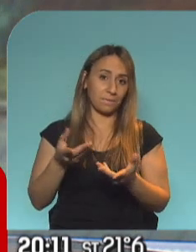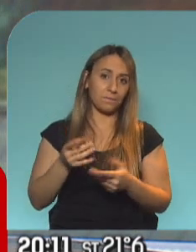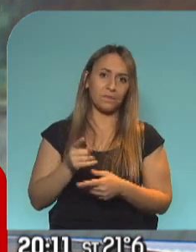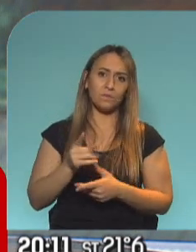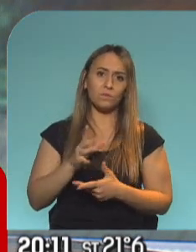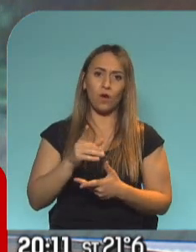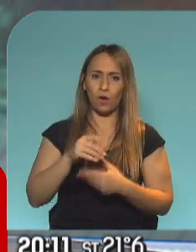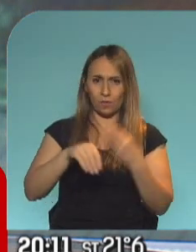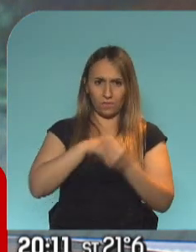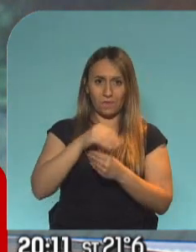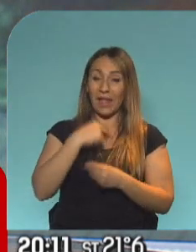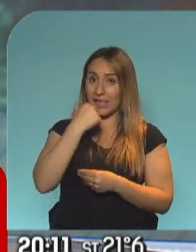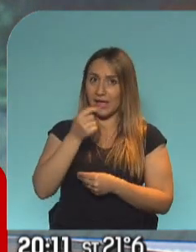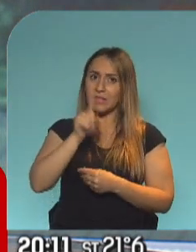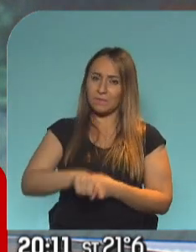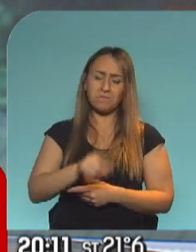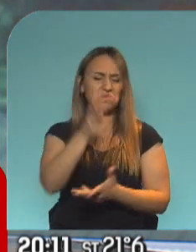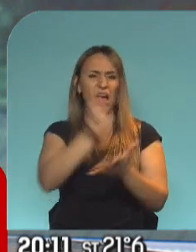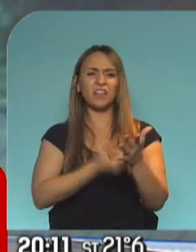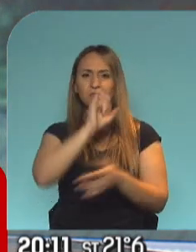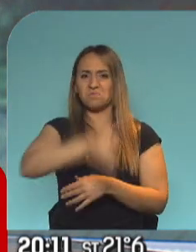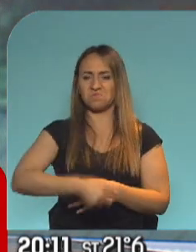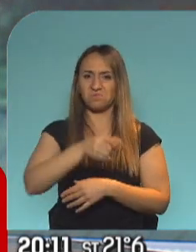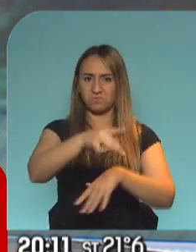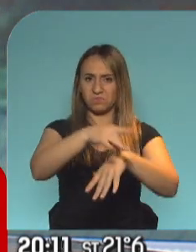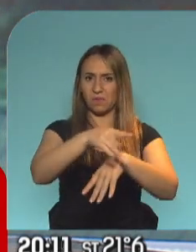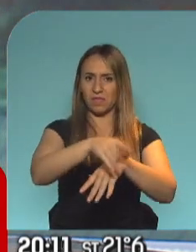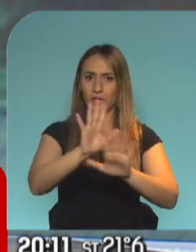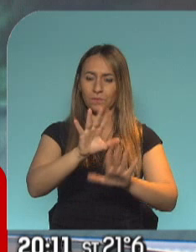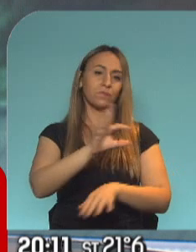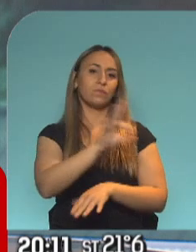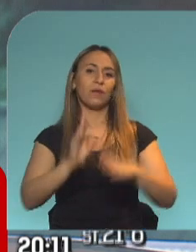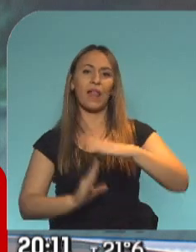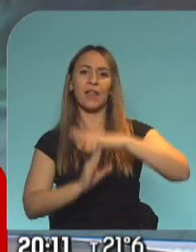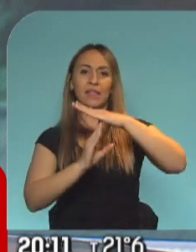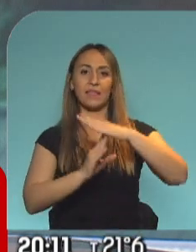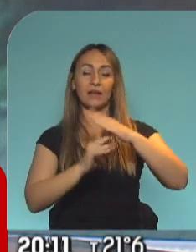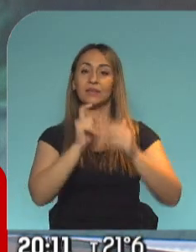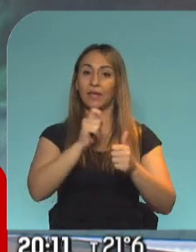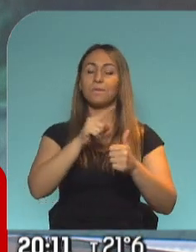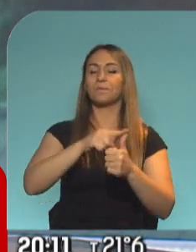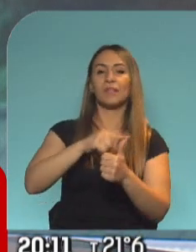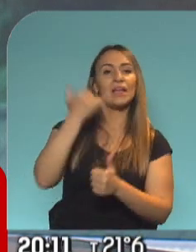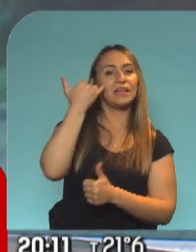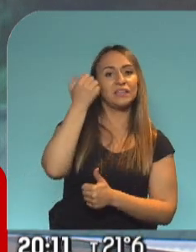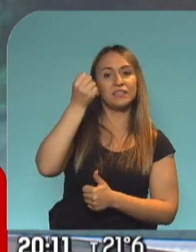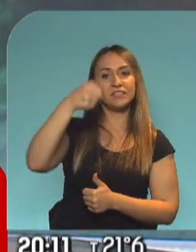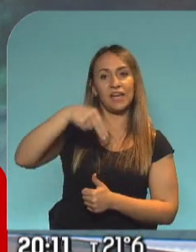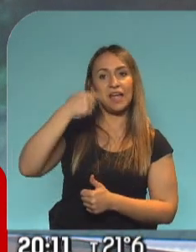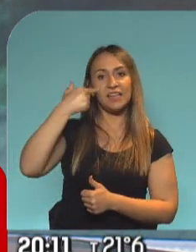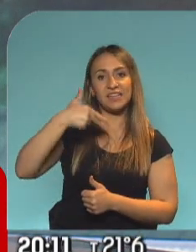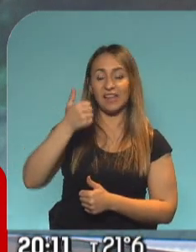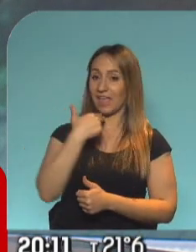aceptado ahora por las hijas no se erige una líder que está ni na vive cerca de